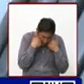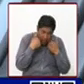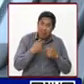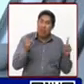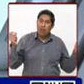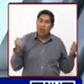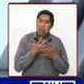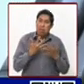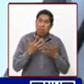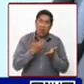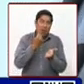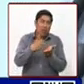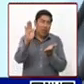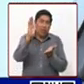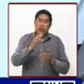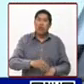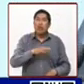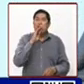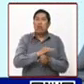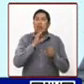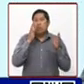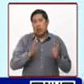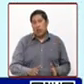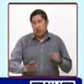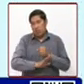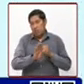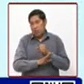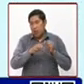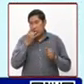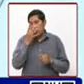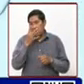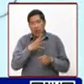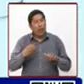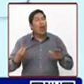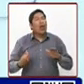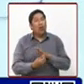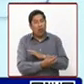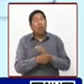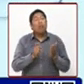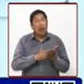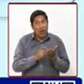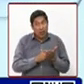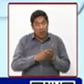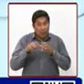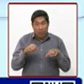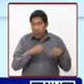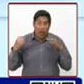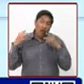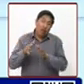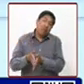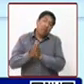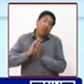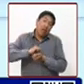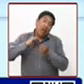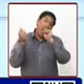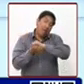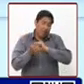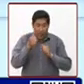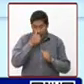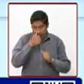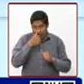tienen miedo de despedir ministros que protegen el narcotráfico y la corrupción por eso pagan un Cabildo para que les pida cambiar